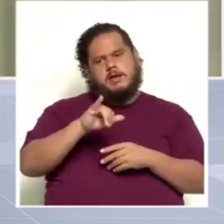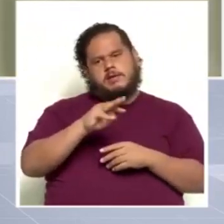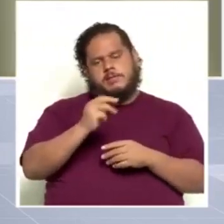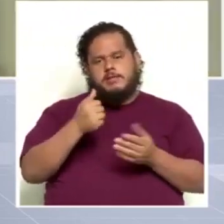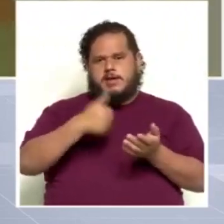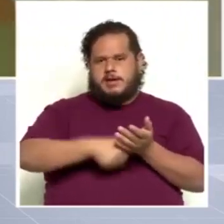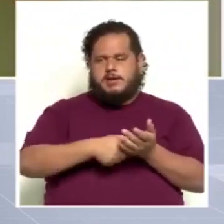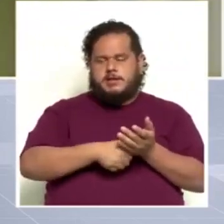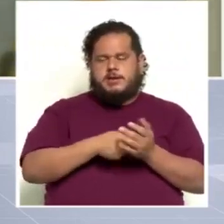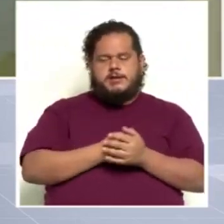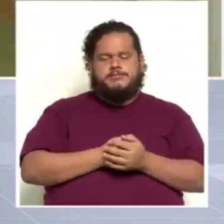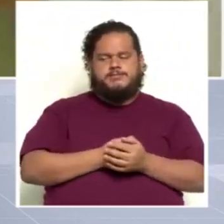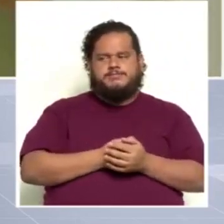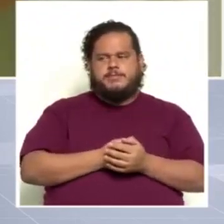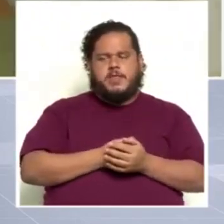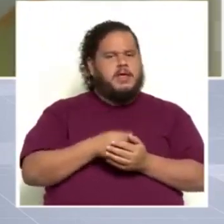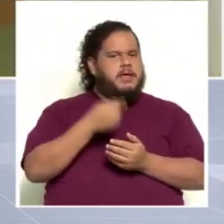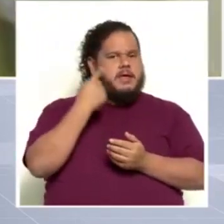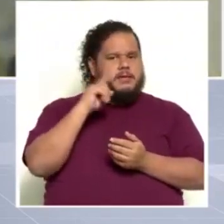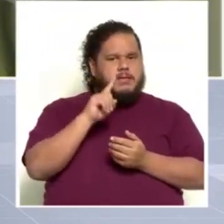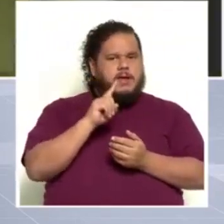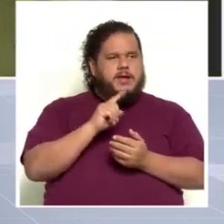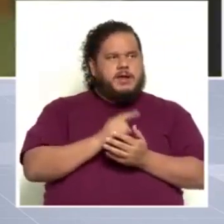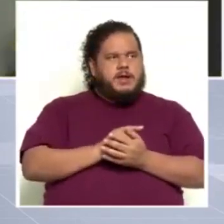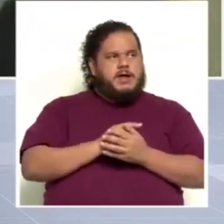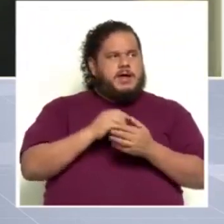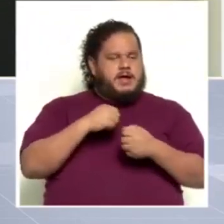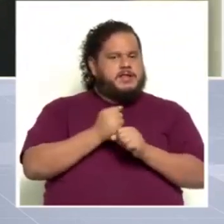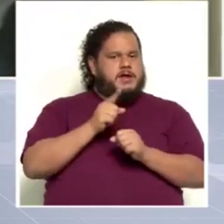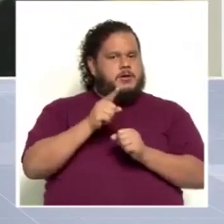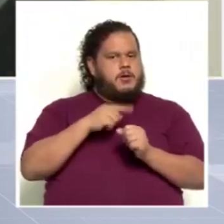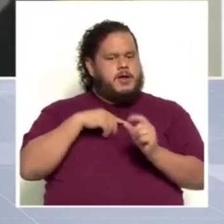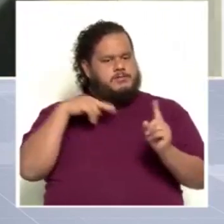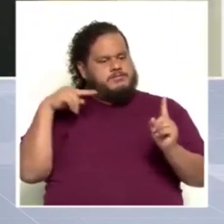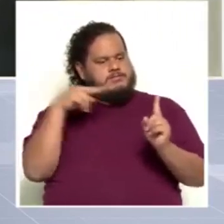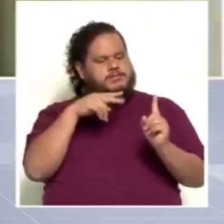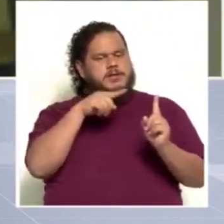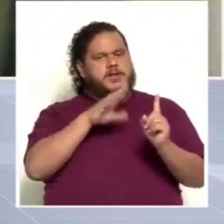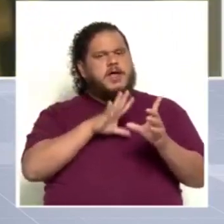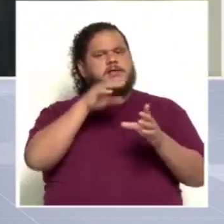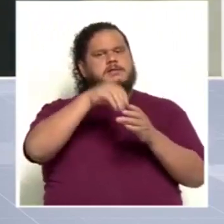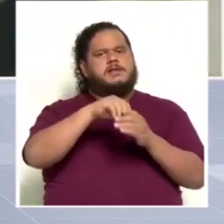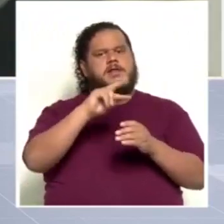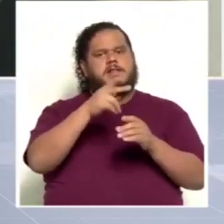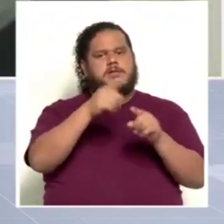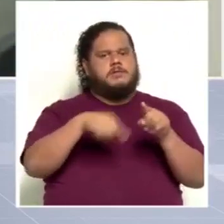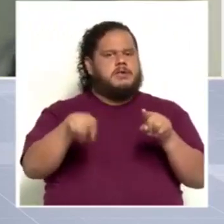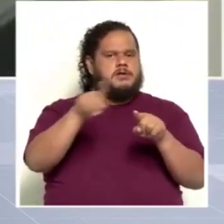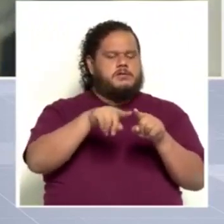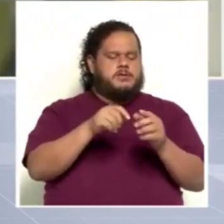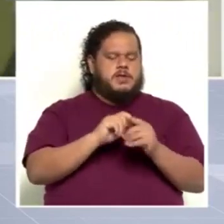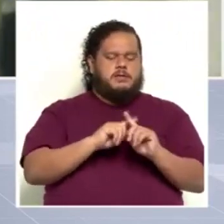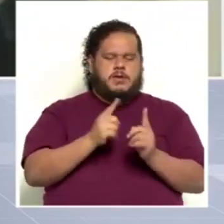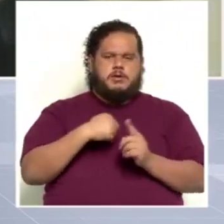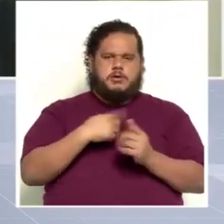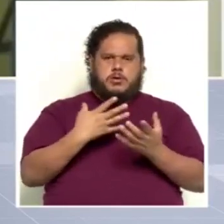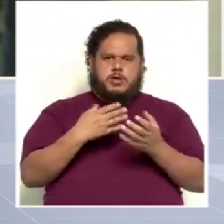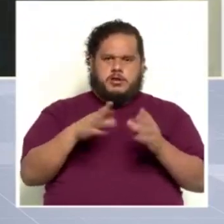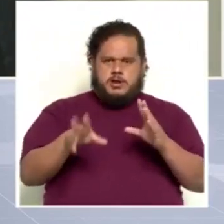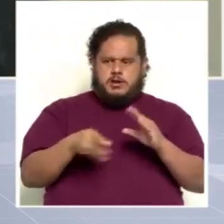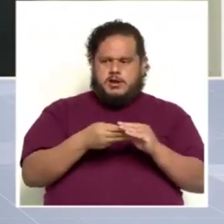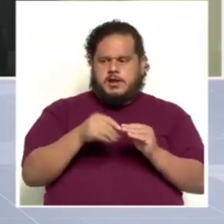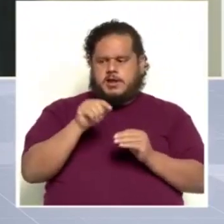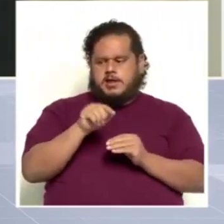electoral, suficiente caudal electoral para hacerlo notorio y que se cuele en esta segunda ronda. Pero yo quisiera agregar aquí